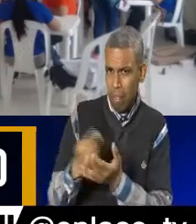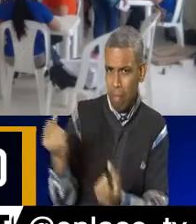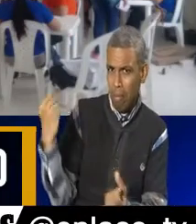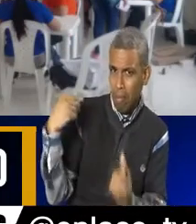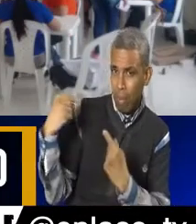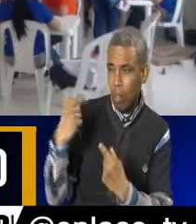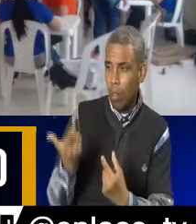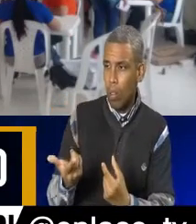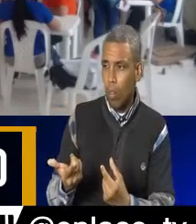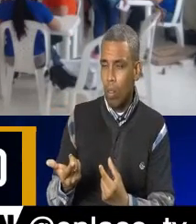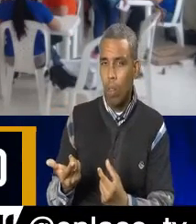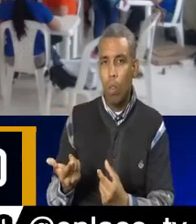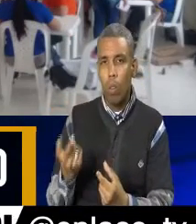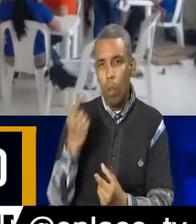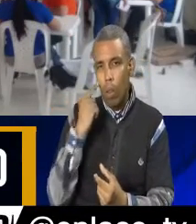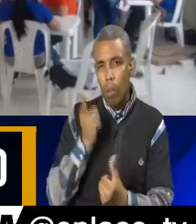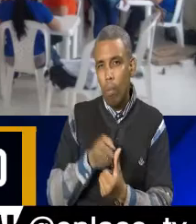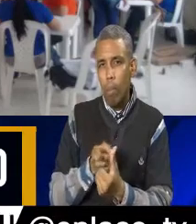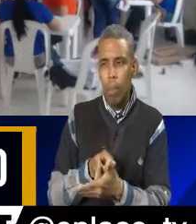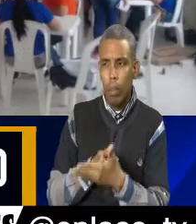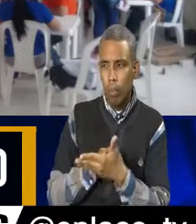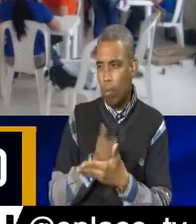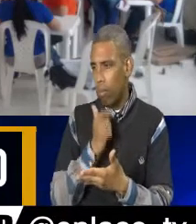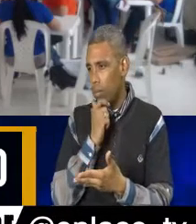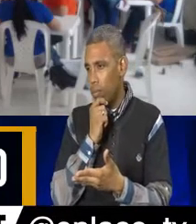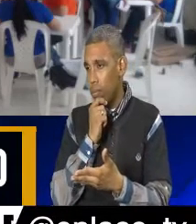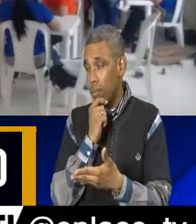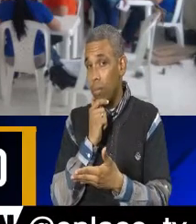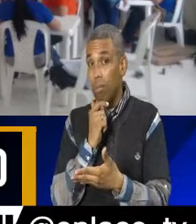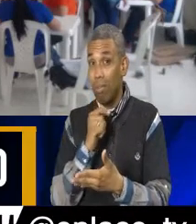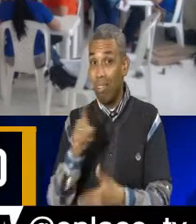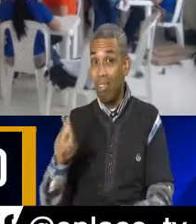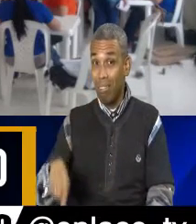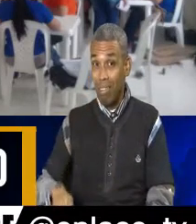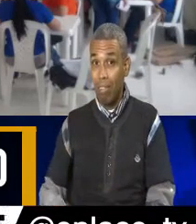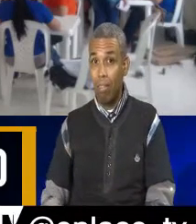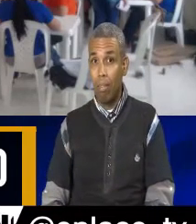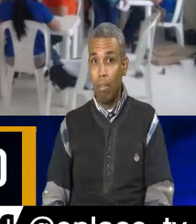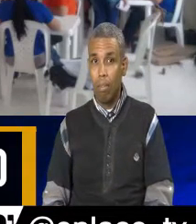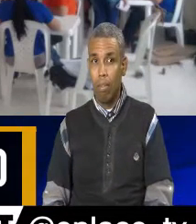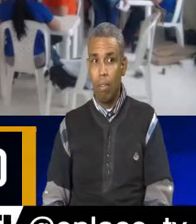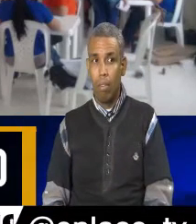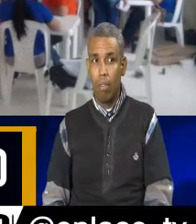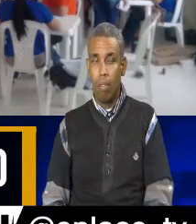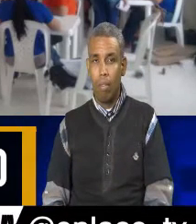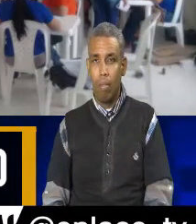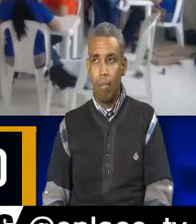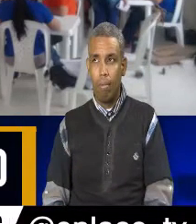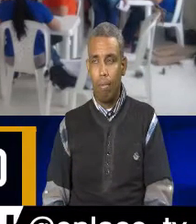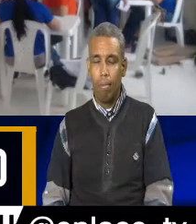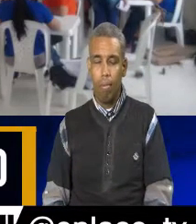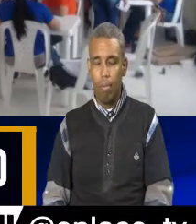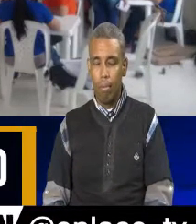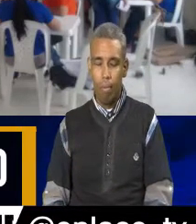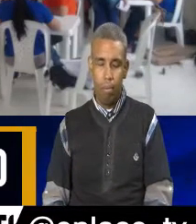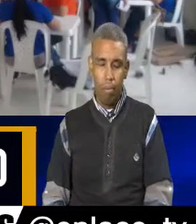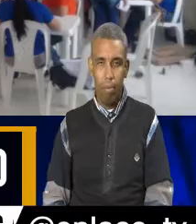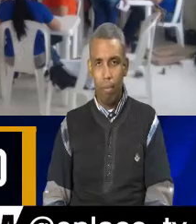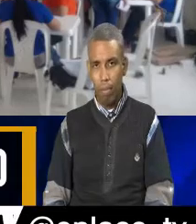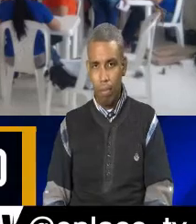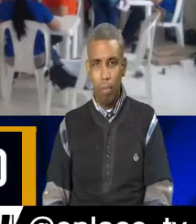que conviven en el hogar. Y debe ir una persona que pueda dar datos de todas las personas,